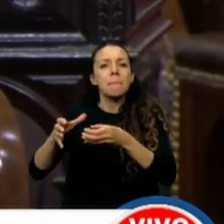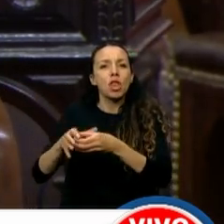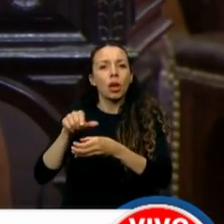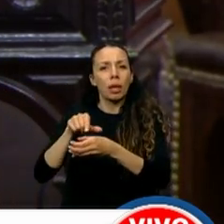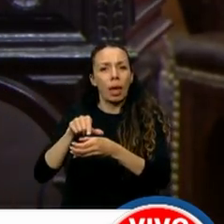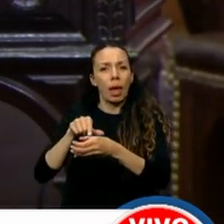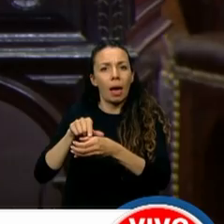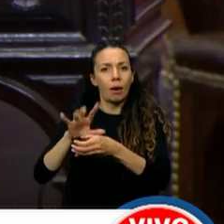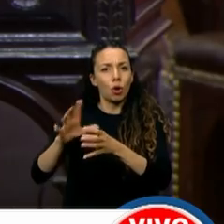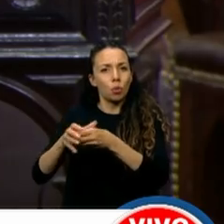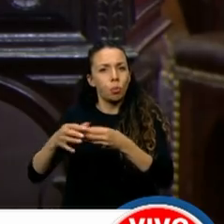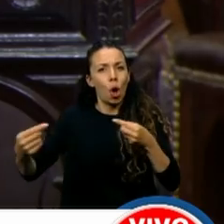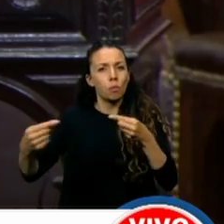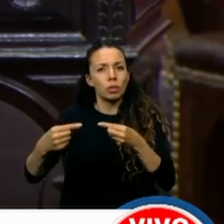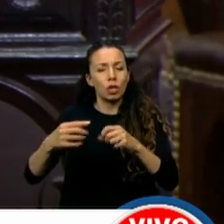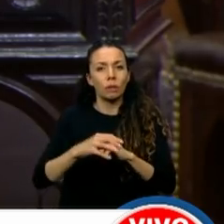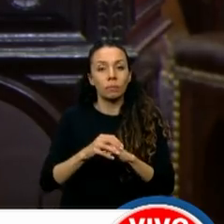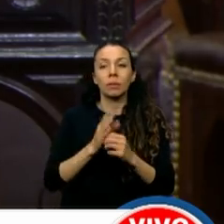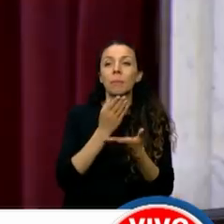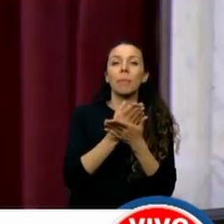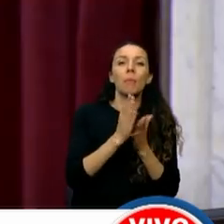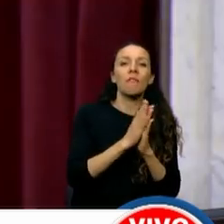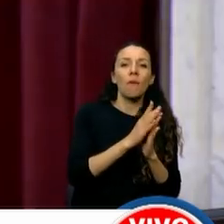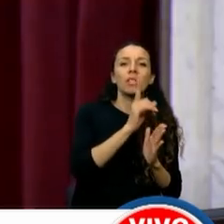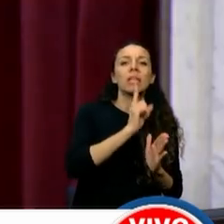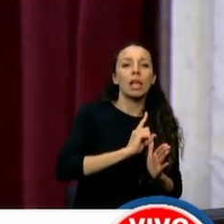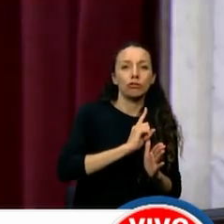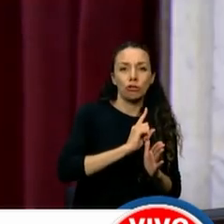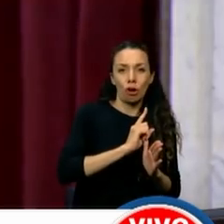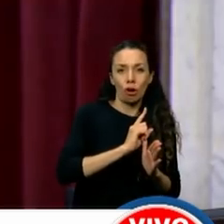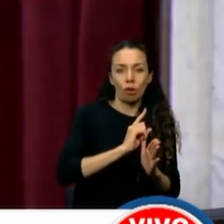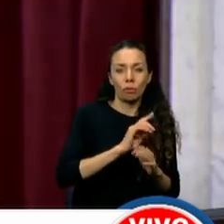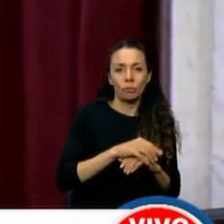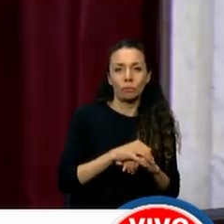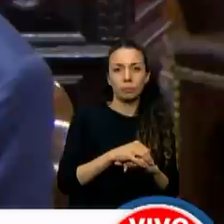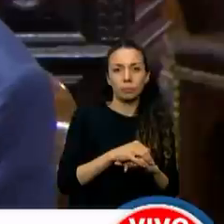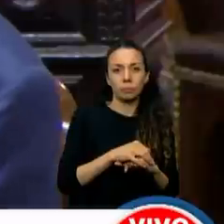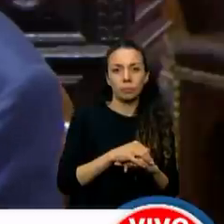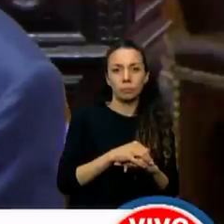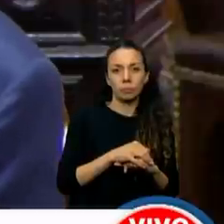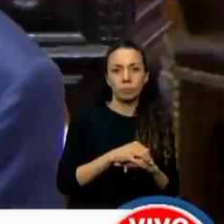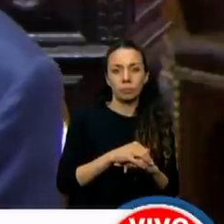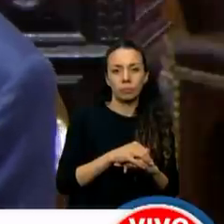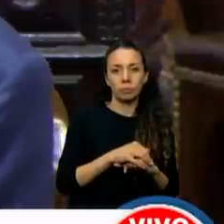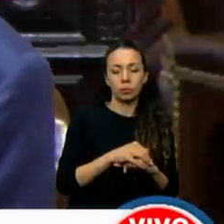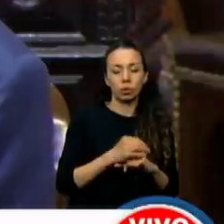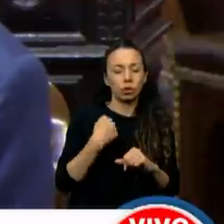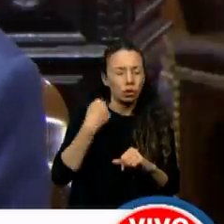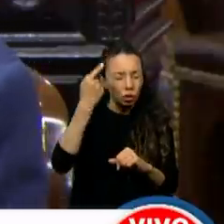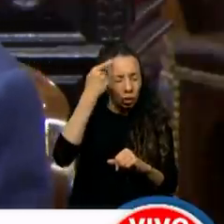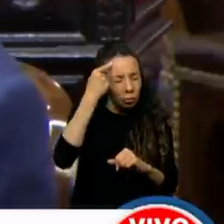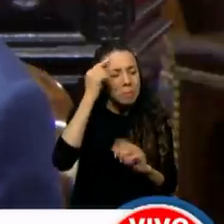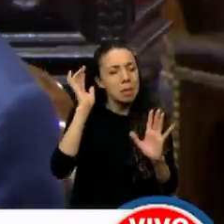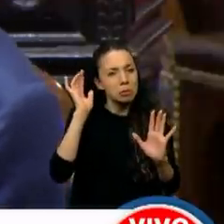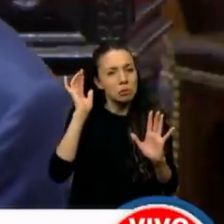gobierno elección a diputado silencio diputado porque me pregunto yo